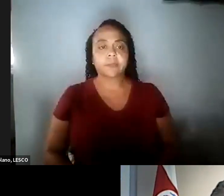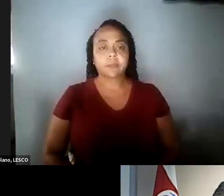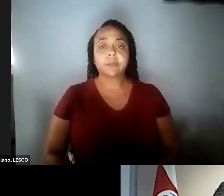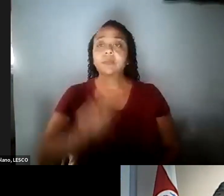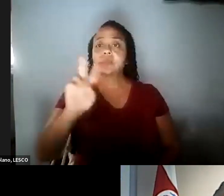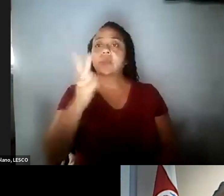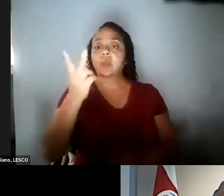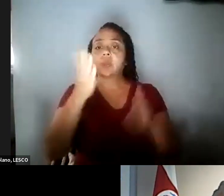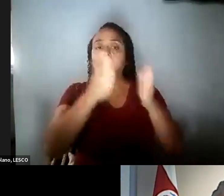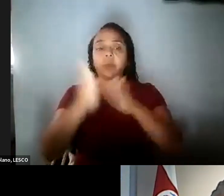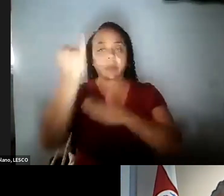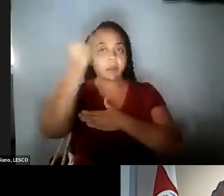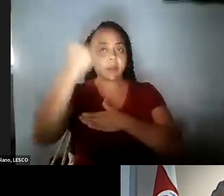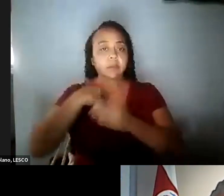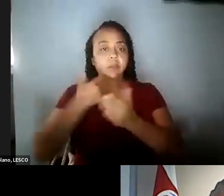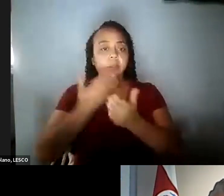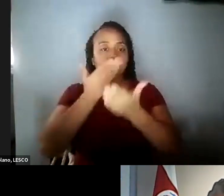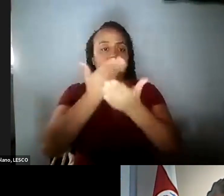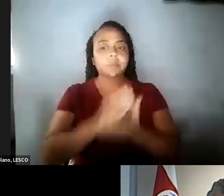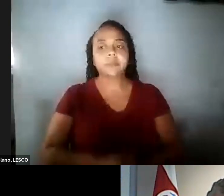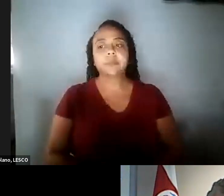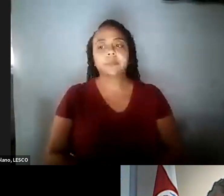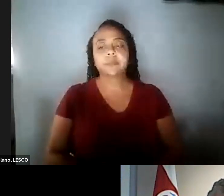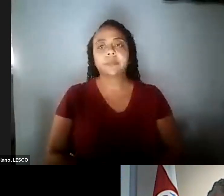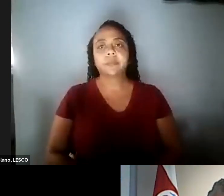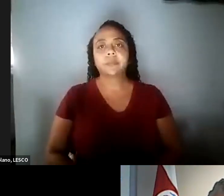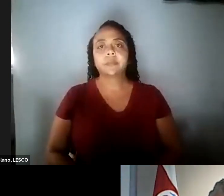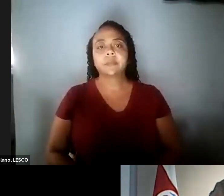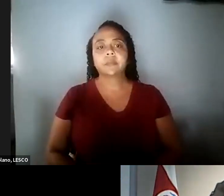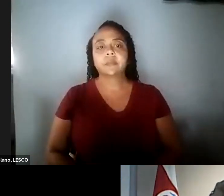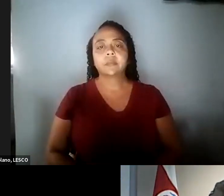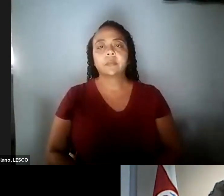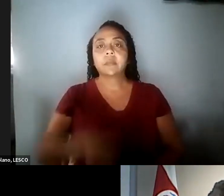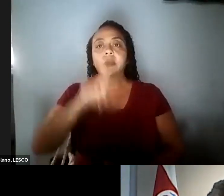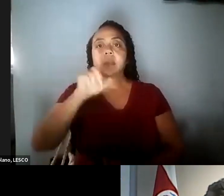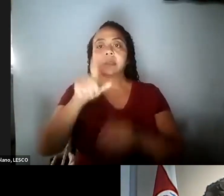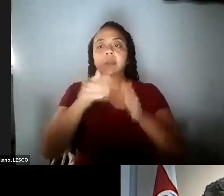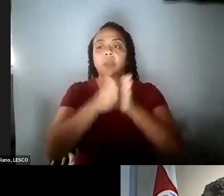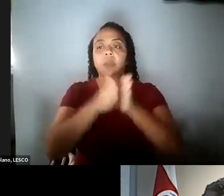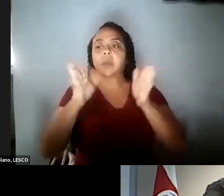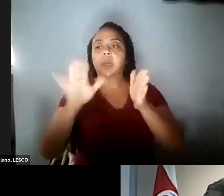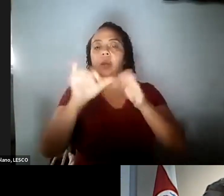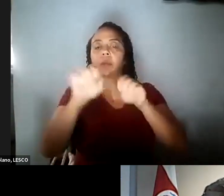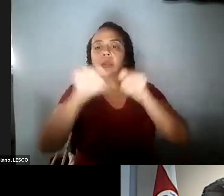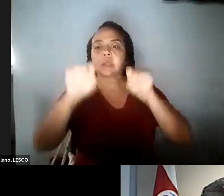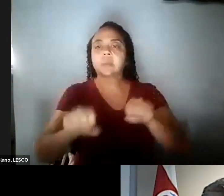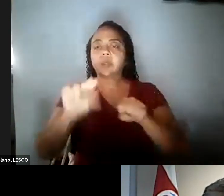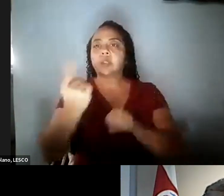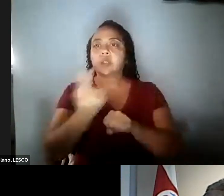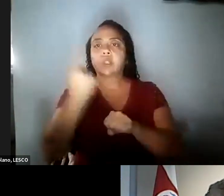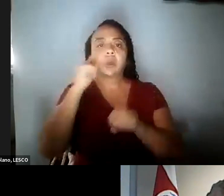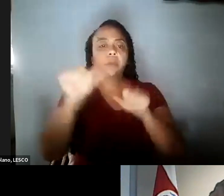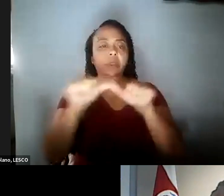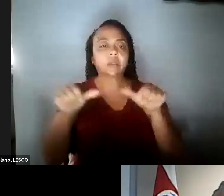ideas que yo plantearía es que necesitamos ampliar como sistema ya no solo como el sector privado sino